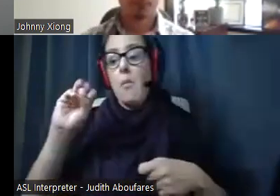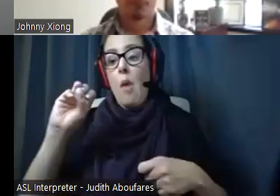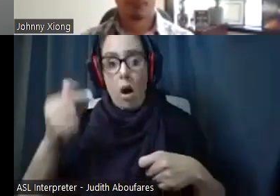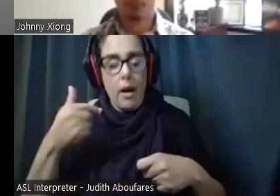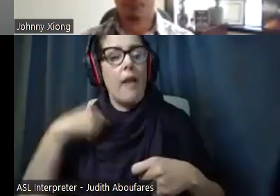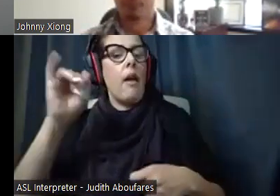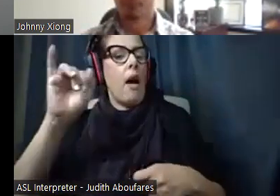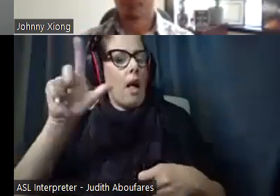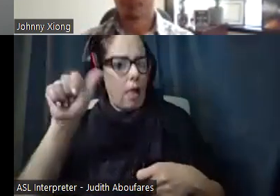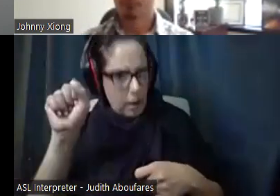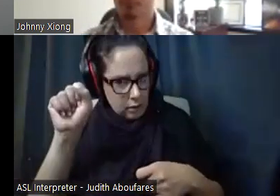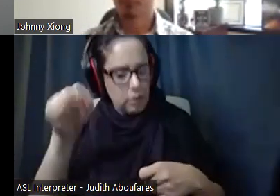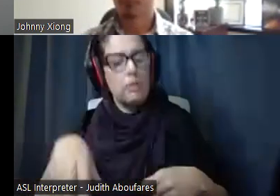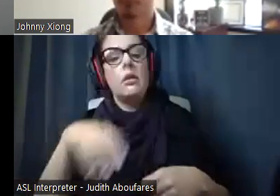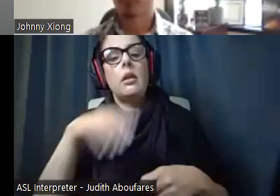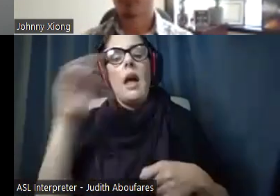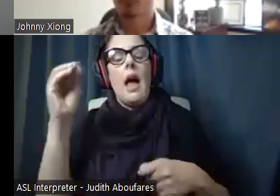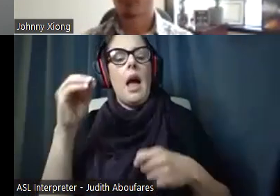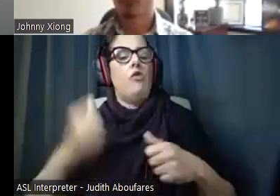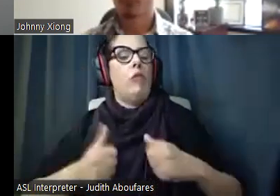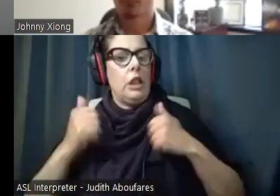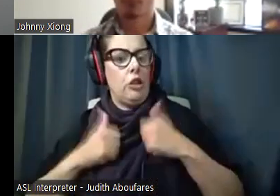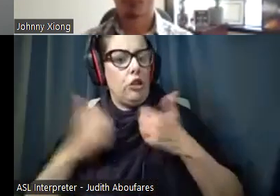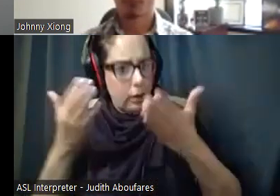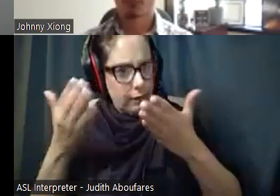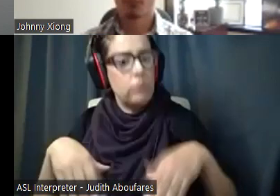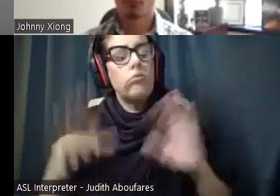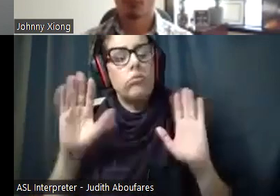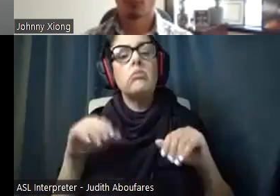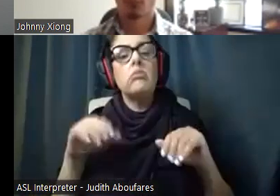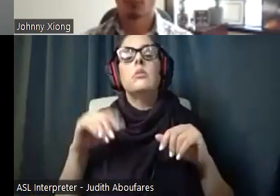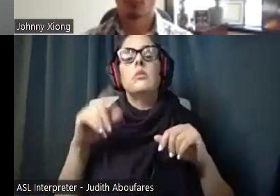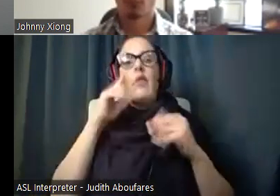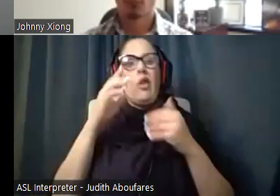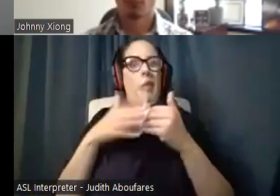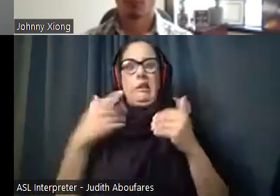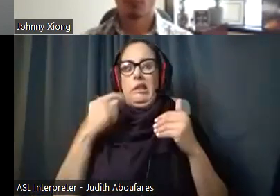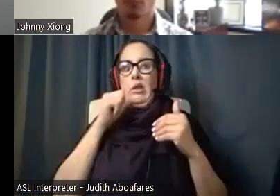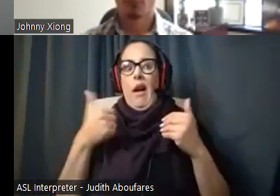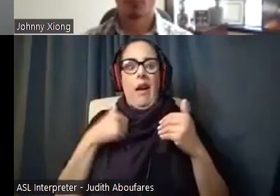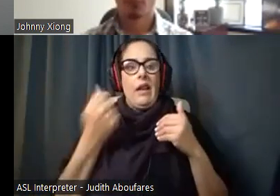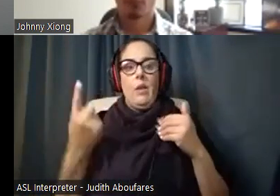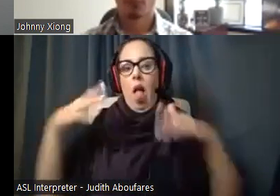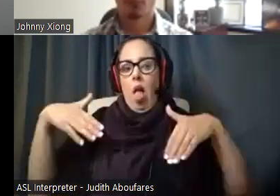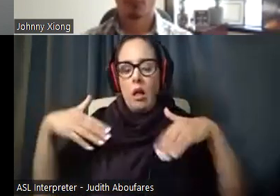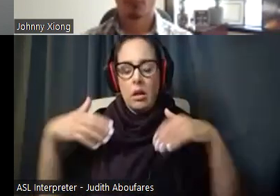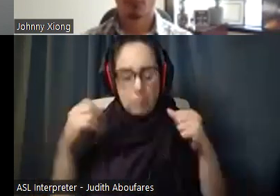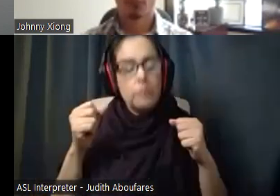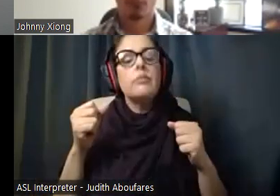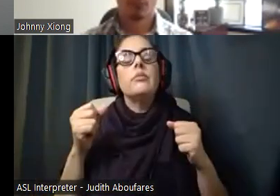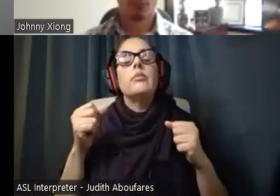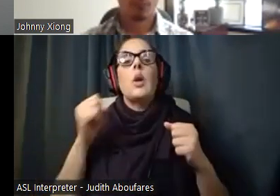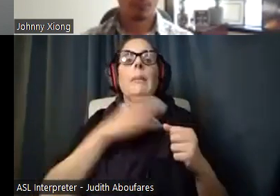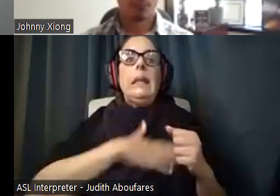ABA. Para Hmong tenemos los servicios residenciales y también para el resto no tenemos a nadie